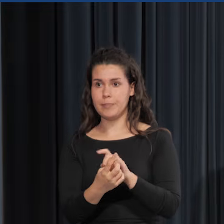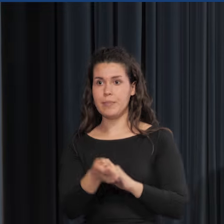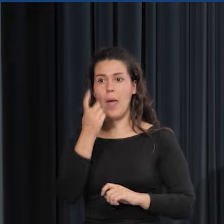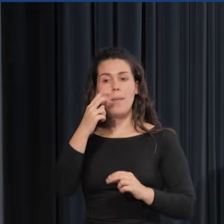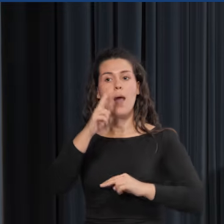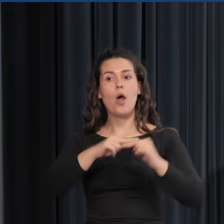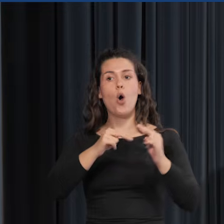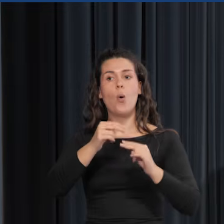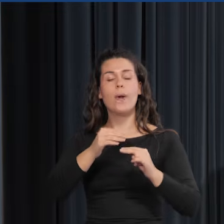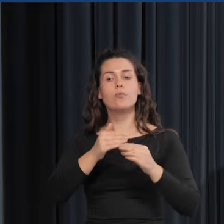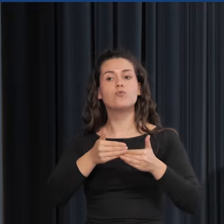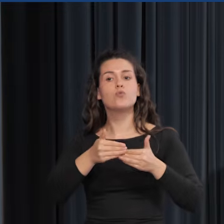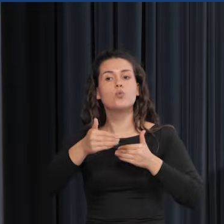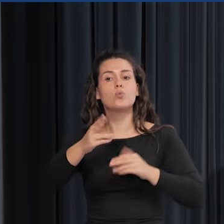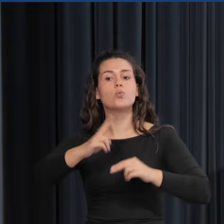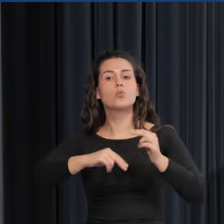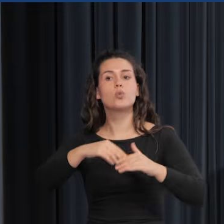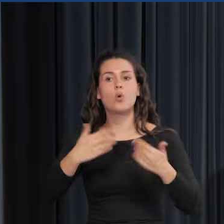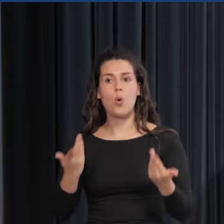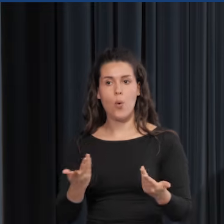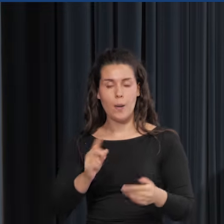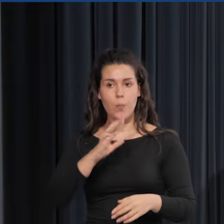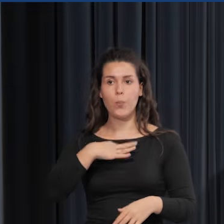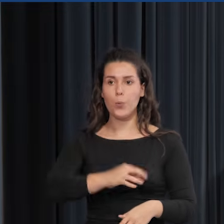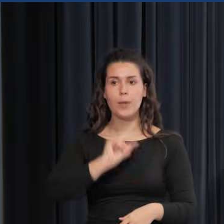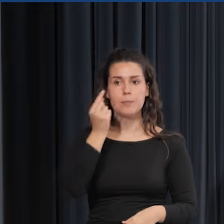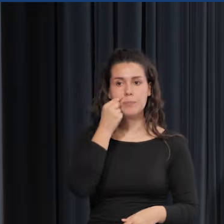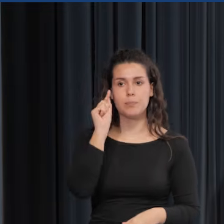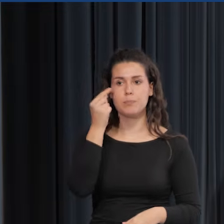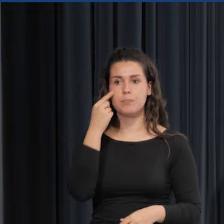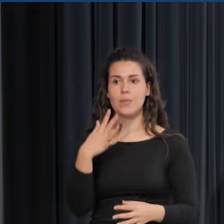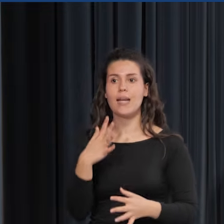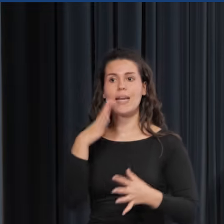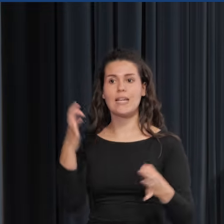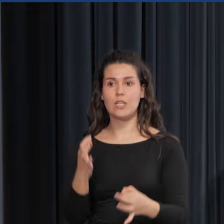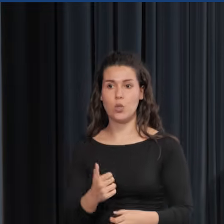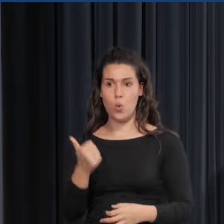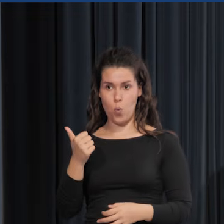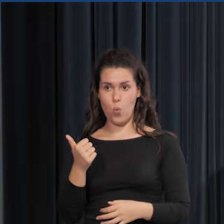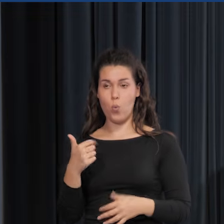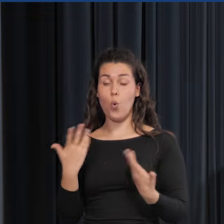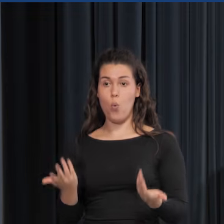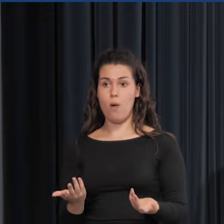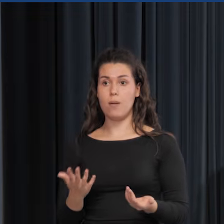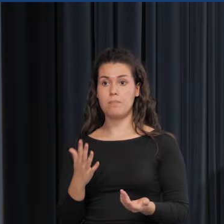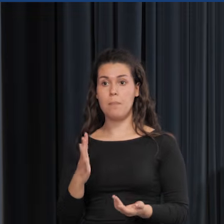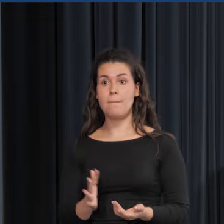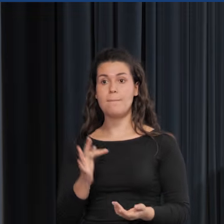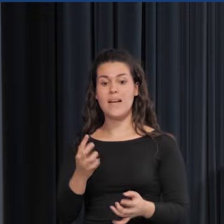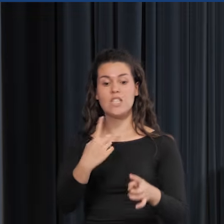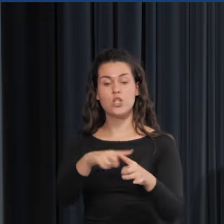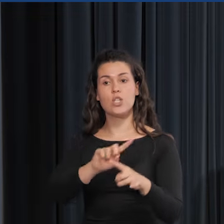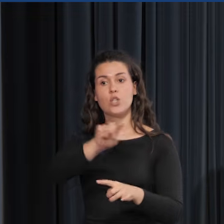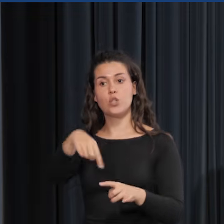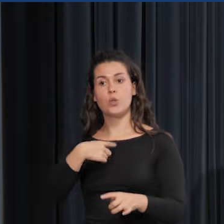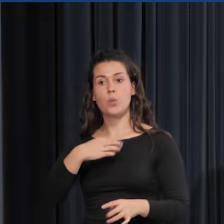la obra, vamos a poder identificar los diferentes riesgos, vamos a ver qué cosas podemos mejorar, pero no solamente para la ejecución de la propia